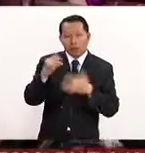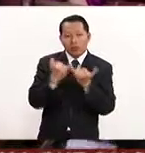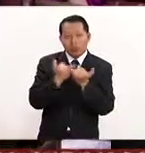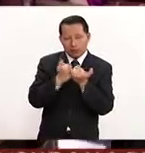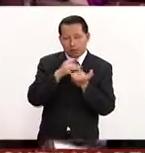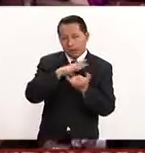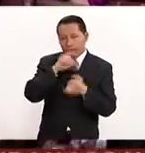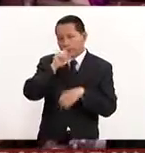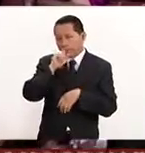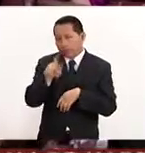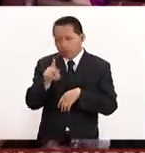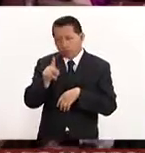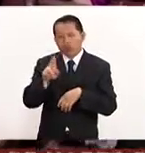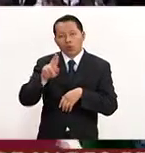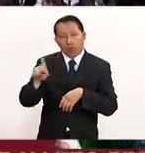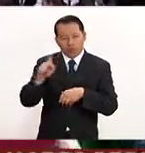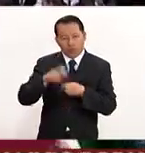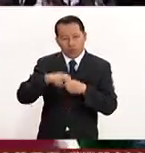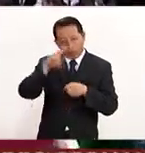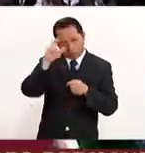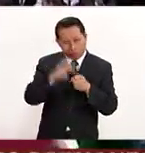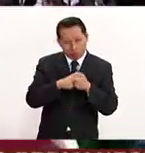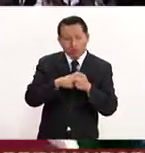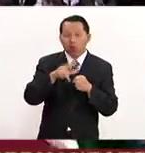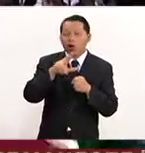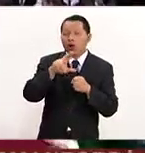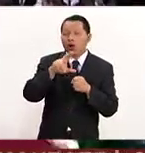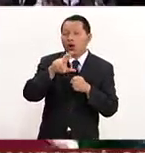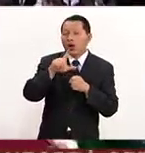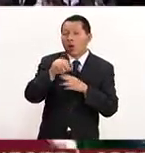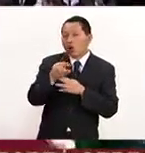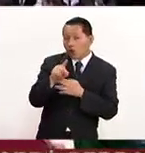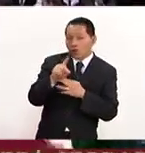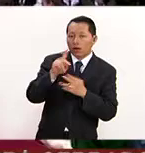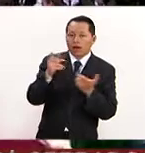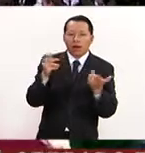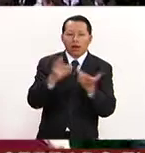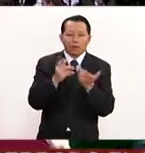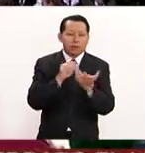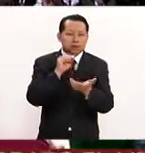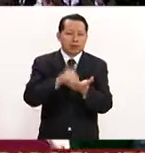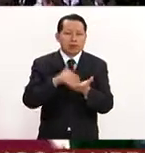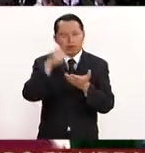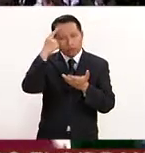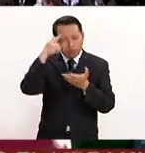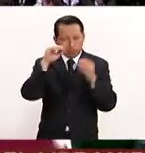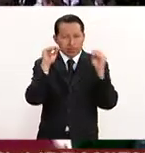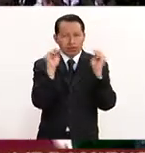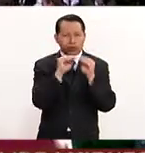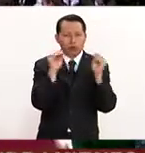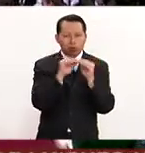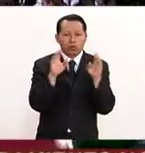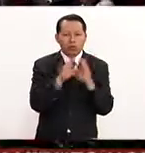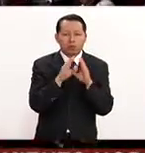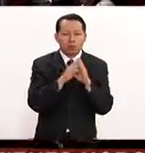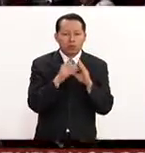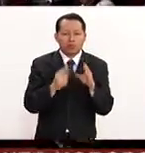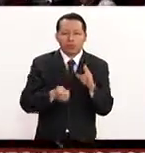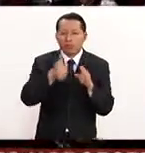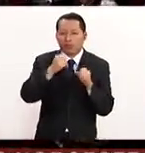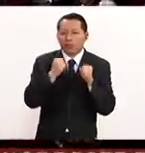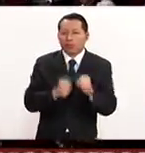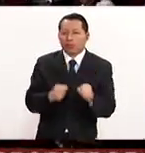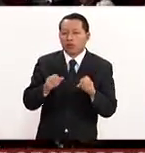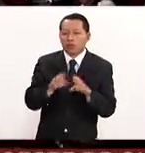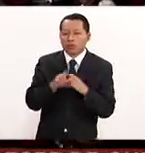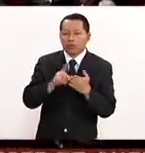Unido en Europa. Entonces, lo que quisieron hacer la Cámara de los Lores fue meter esta enmienda para que en las negociaciones lo primero que se asegure sean